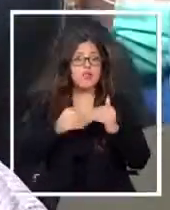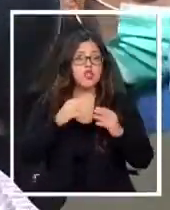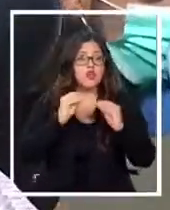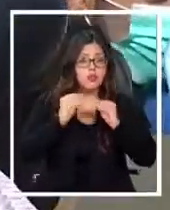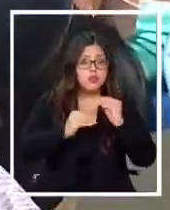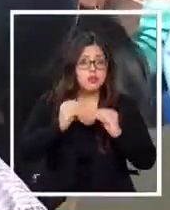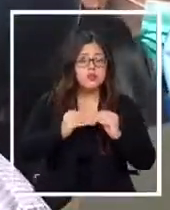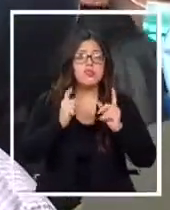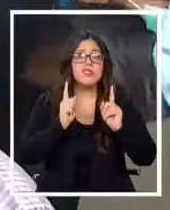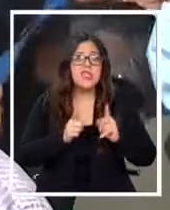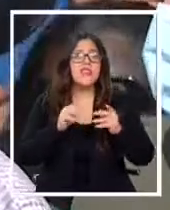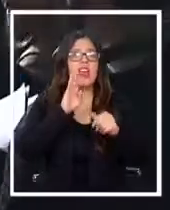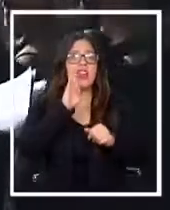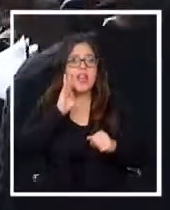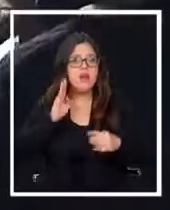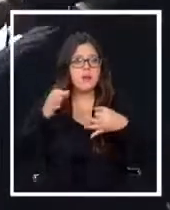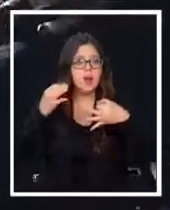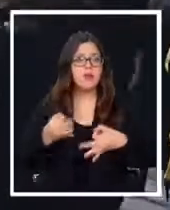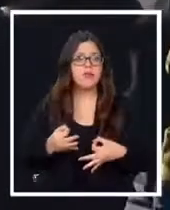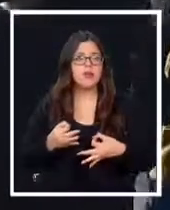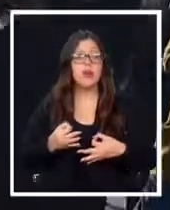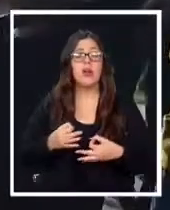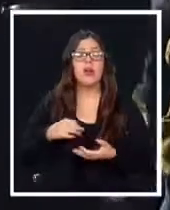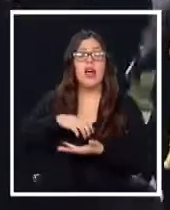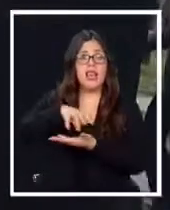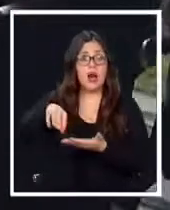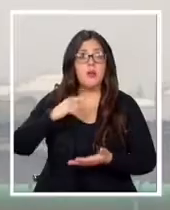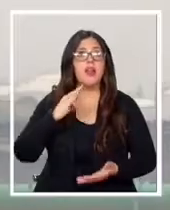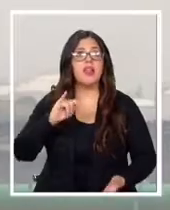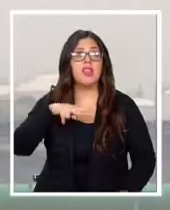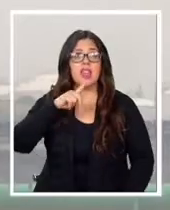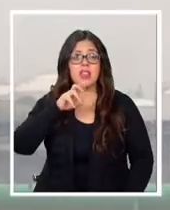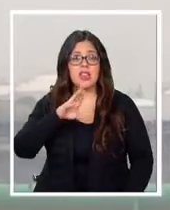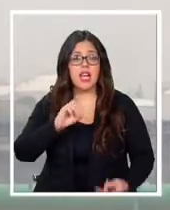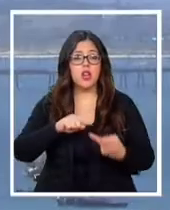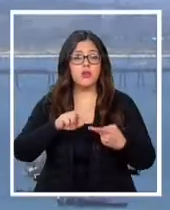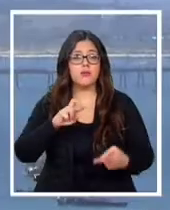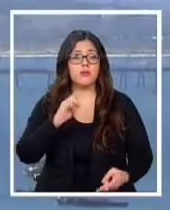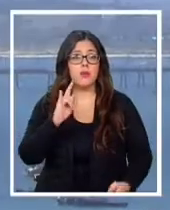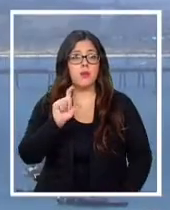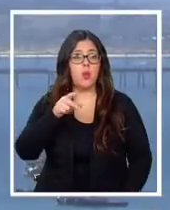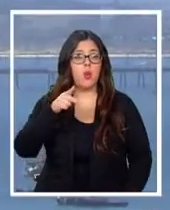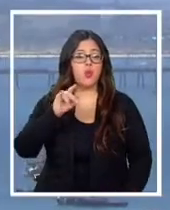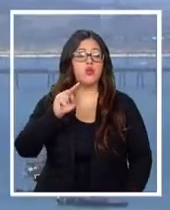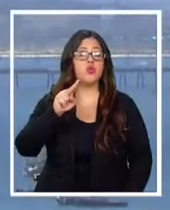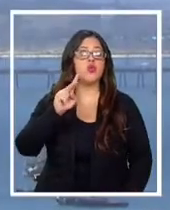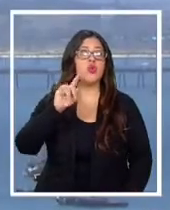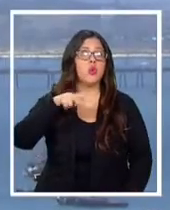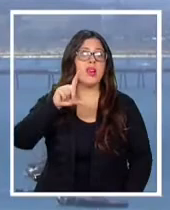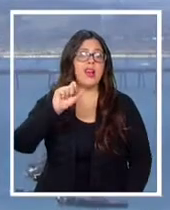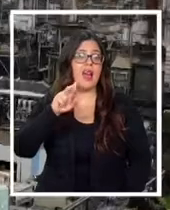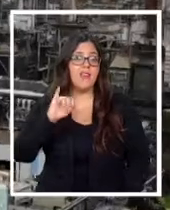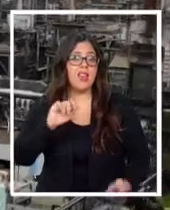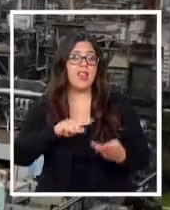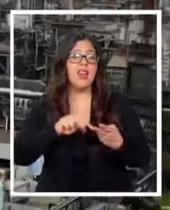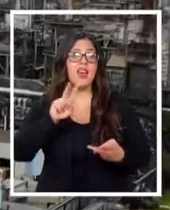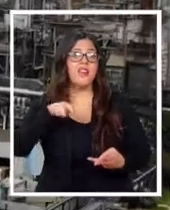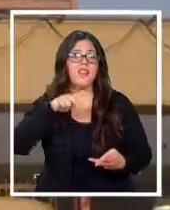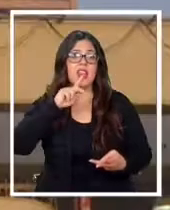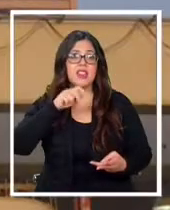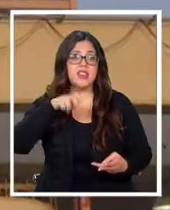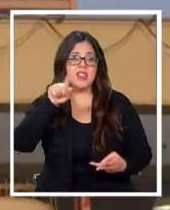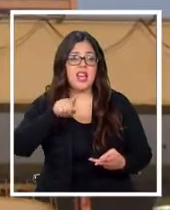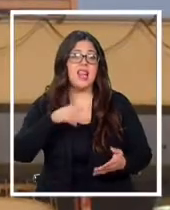tienen que ser procesos productivos limpios. No es solo Quintero, también Puchuncaví y Ventanas, donde exigen mejorar el monitoreo